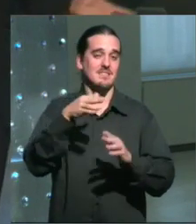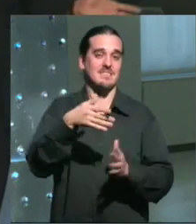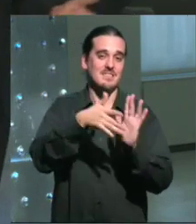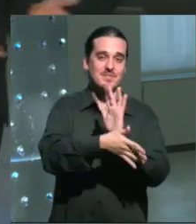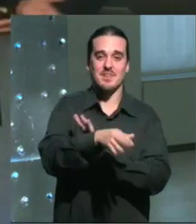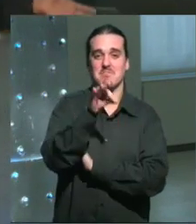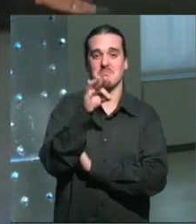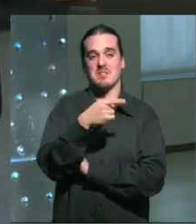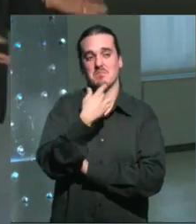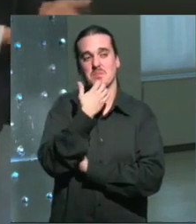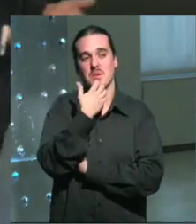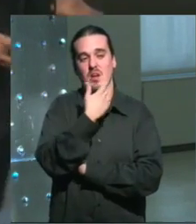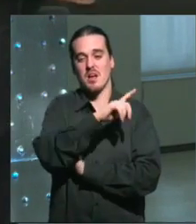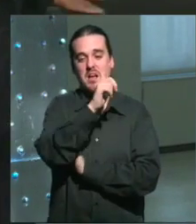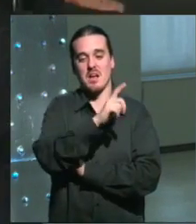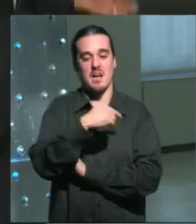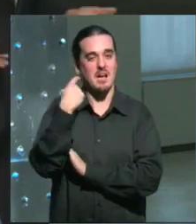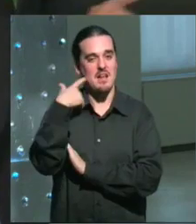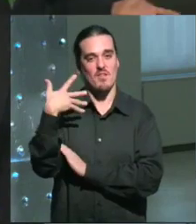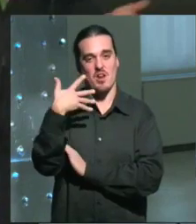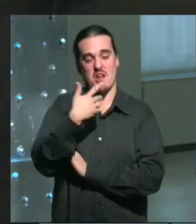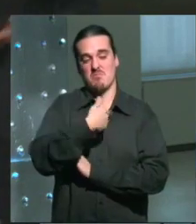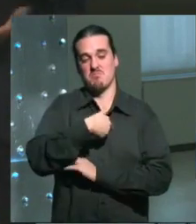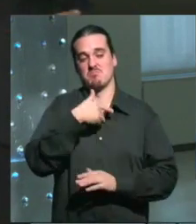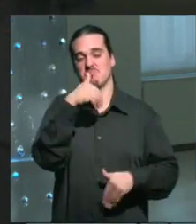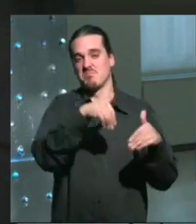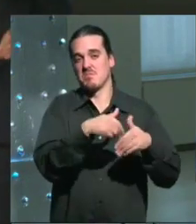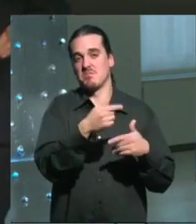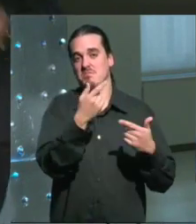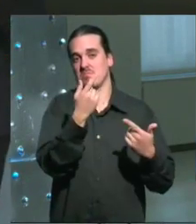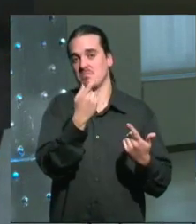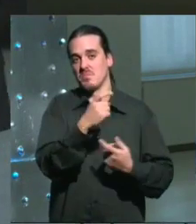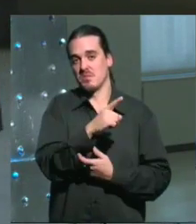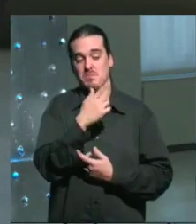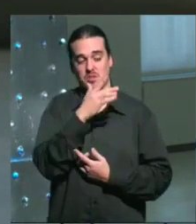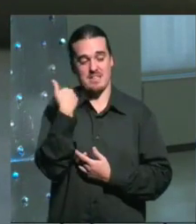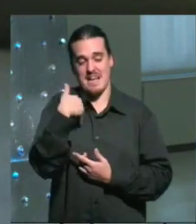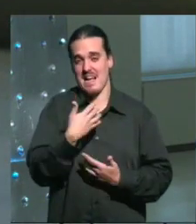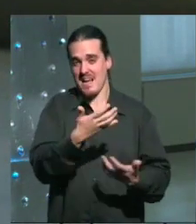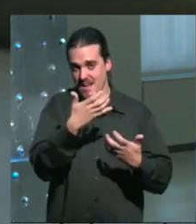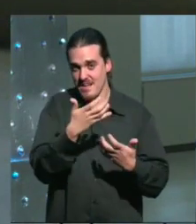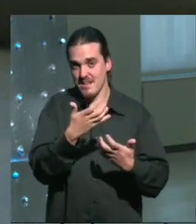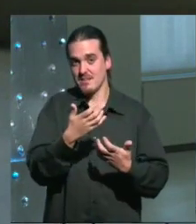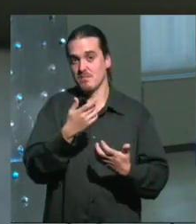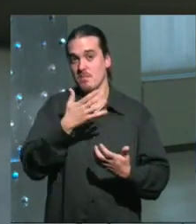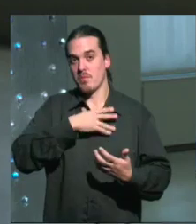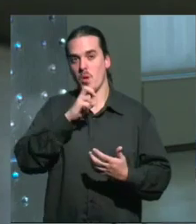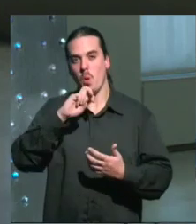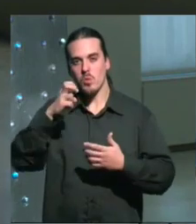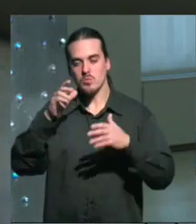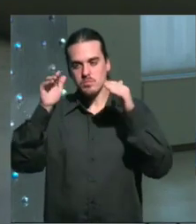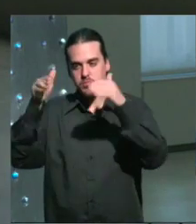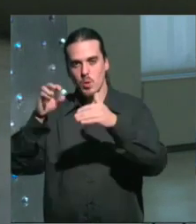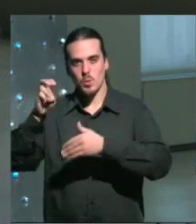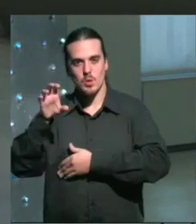Campaña en California o en Massachusetts, donde tenemos 40 puntos de ventaja, vamos a ganar. Y al fin y al cabo te llevas todos los votos, esos recursos se los dedicas a un estado clave, donde podemos